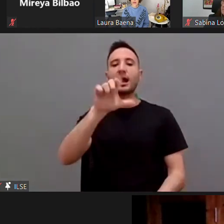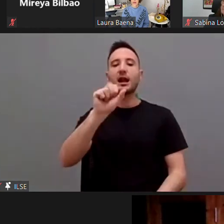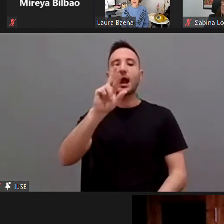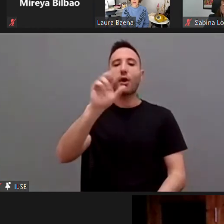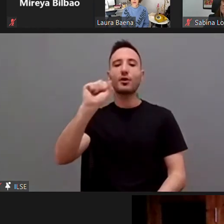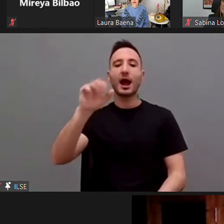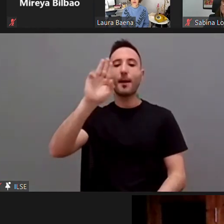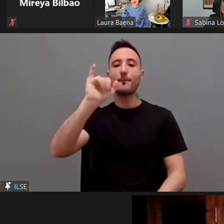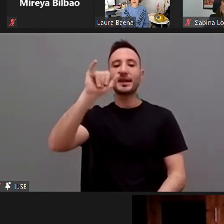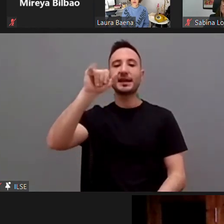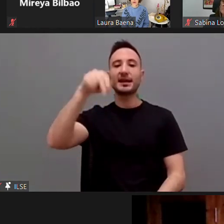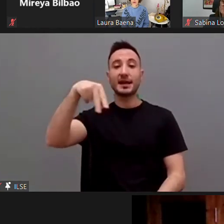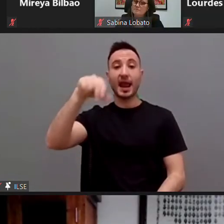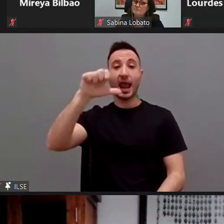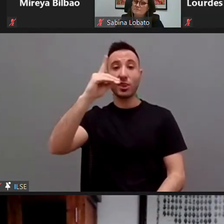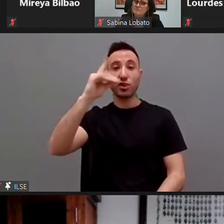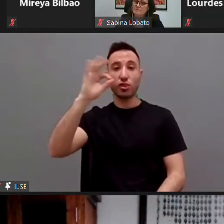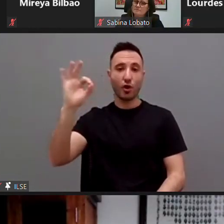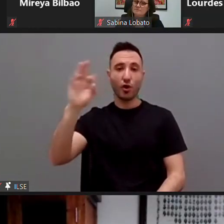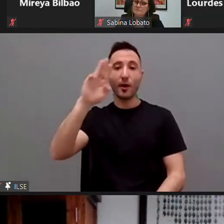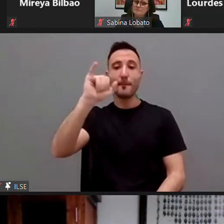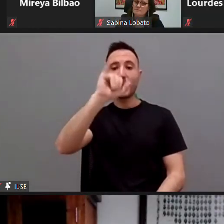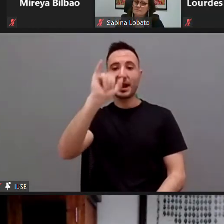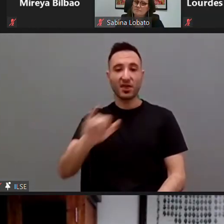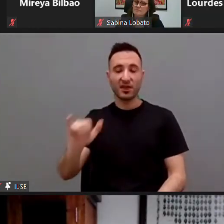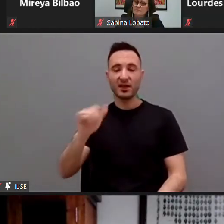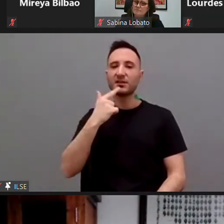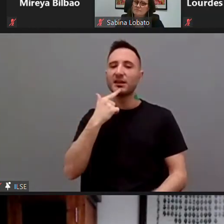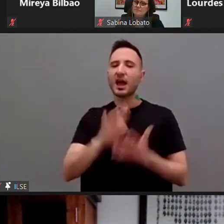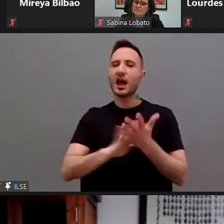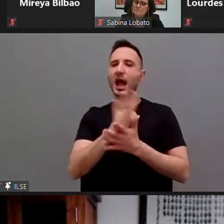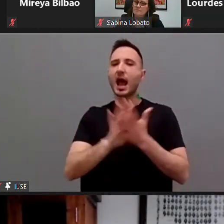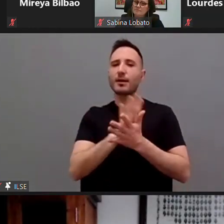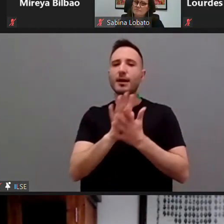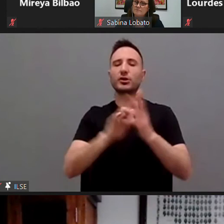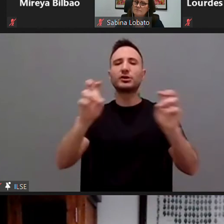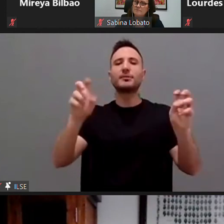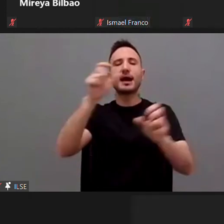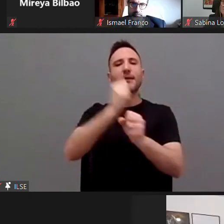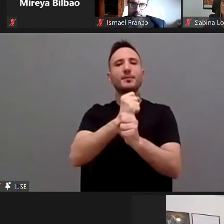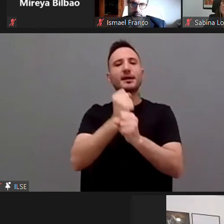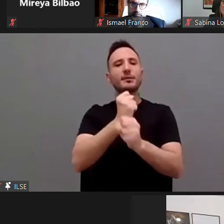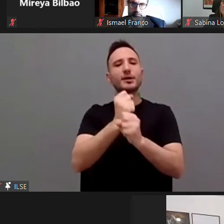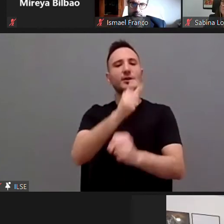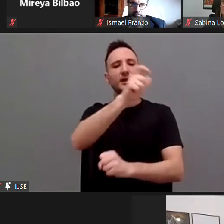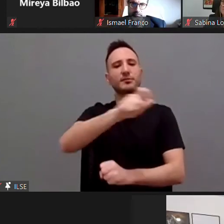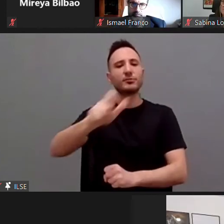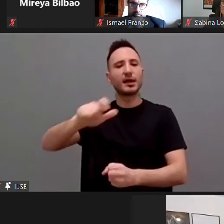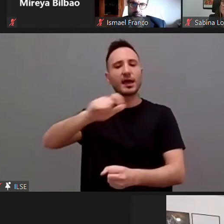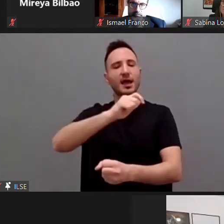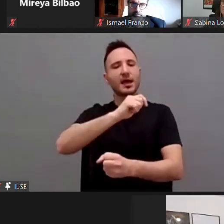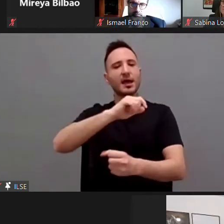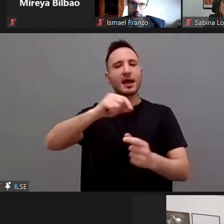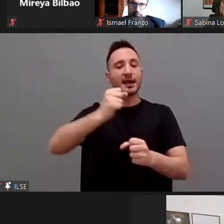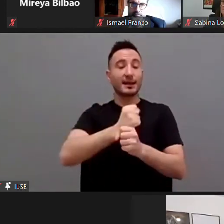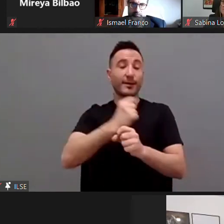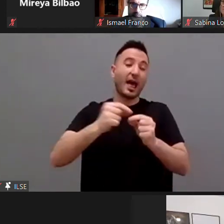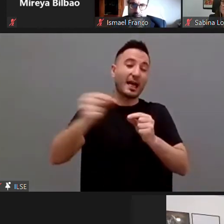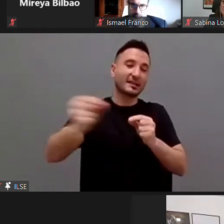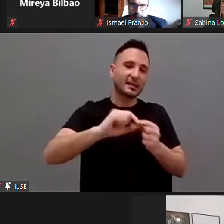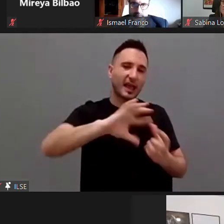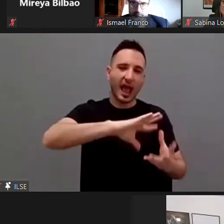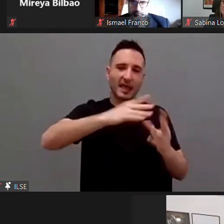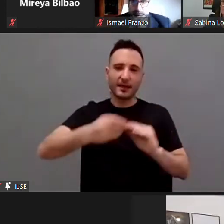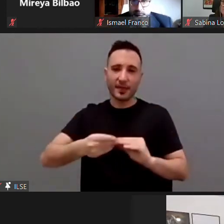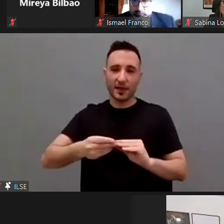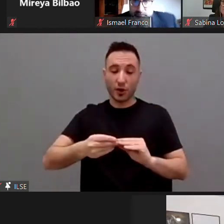se observa es que no se ha desarrollado la conciliación laboral de las personas trabajadoras con y sin teletrabajo o trabajo a